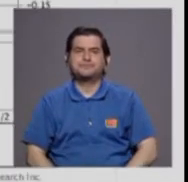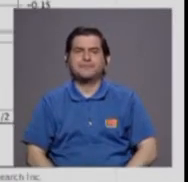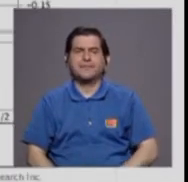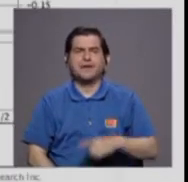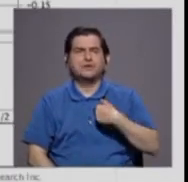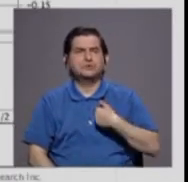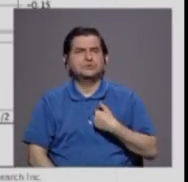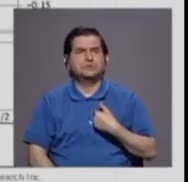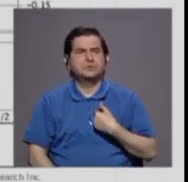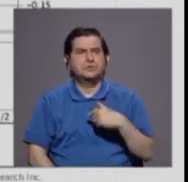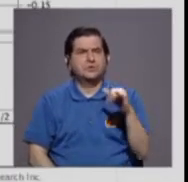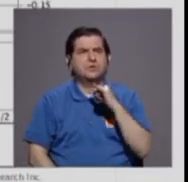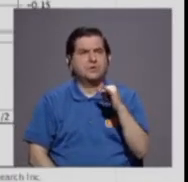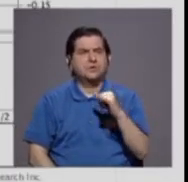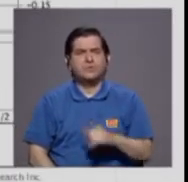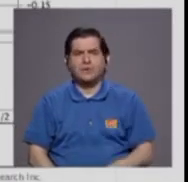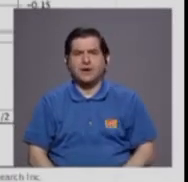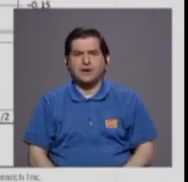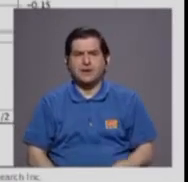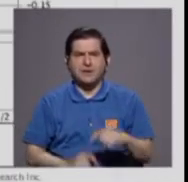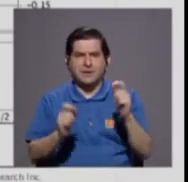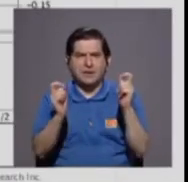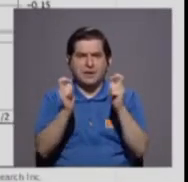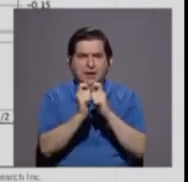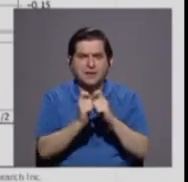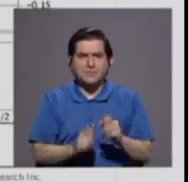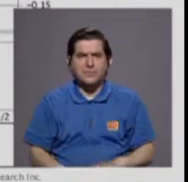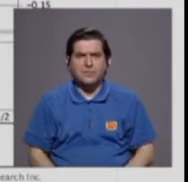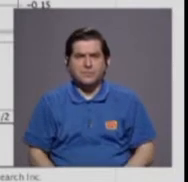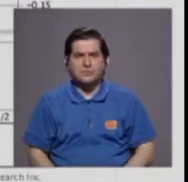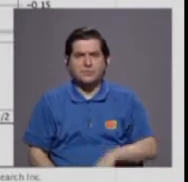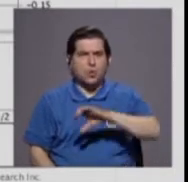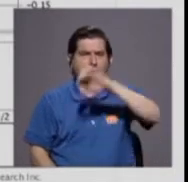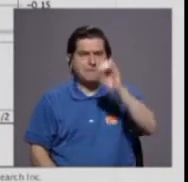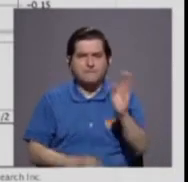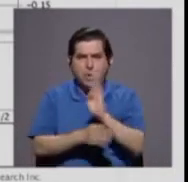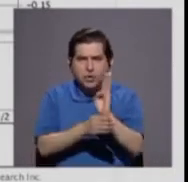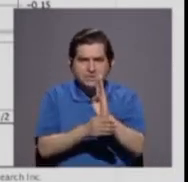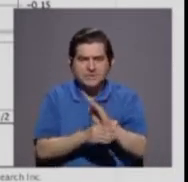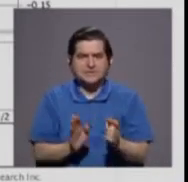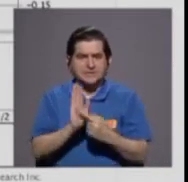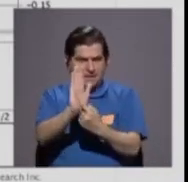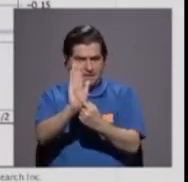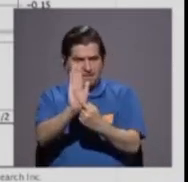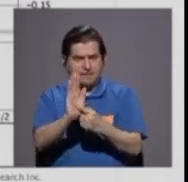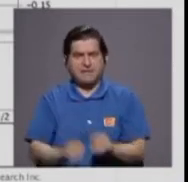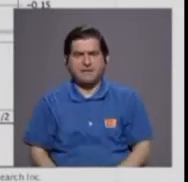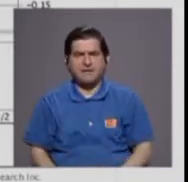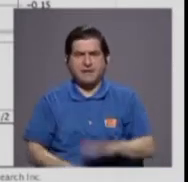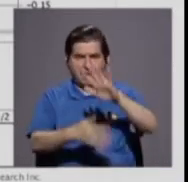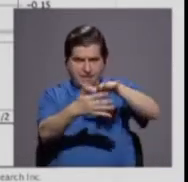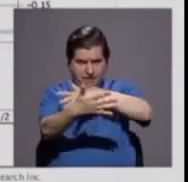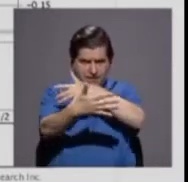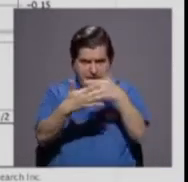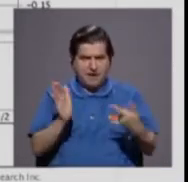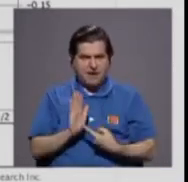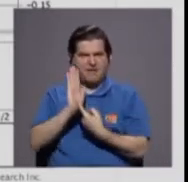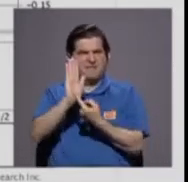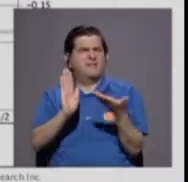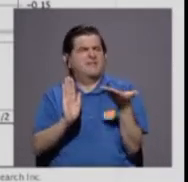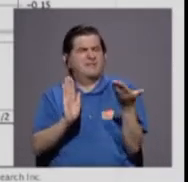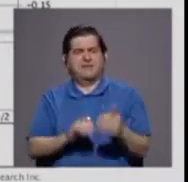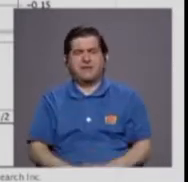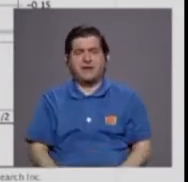Quisiera también tocar en el punto de tasas de interés. Este gráfico pues muestra